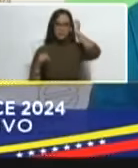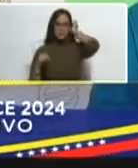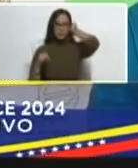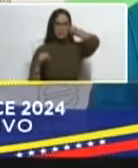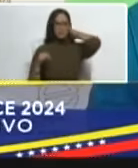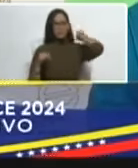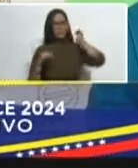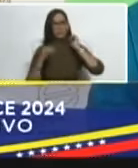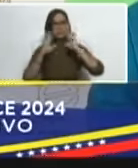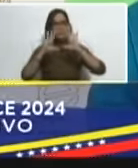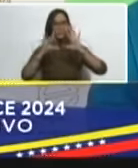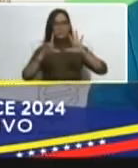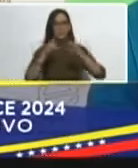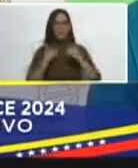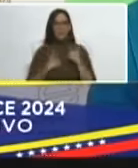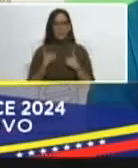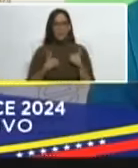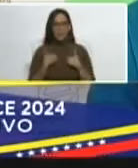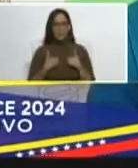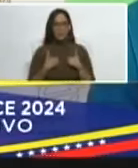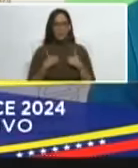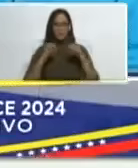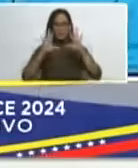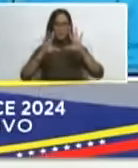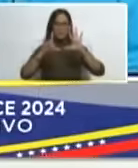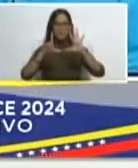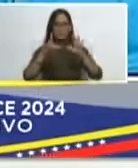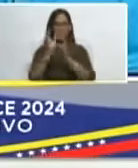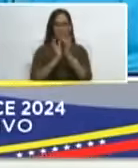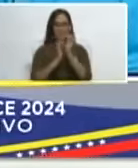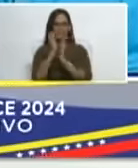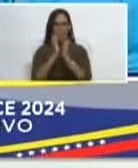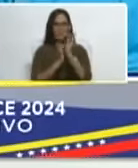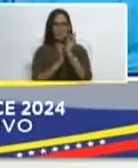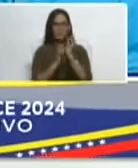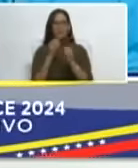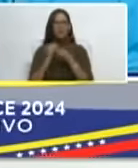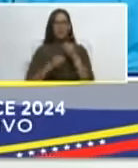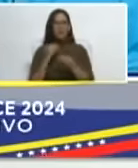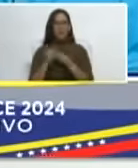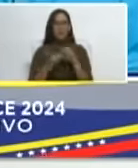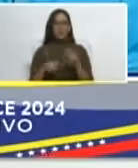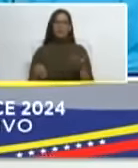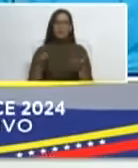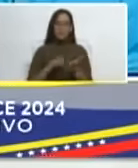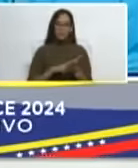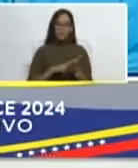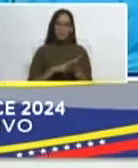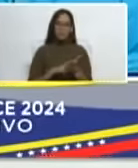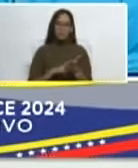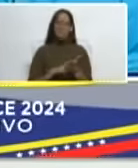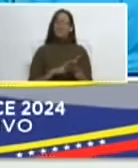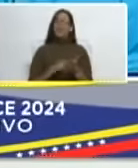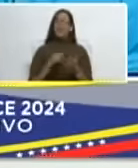17, miércoles, 17 de abril, lo que hago es ratificarlo. Hemos